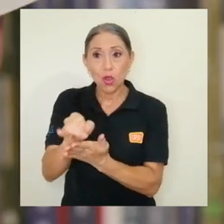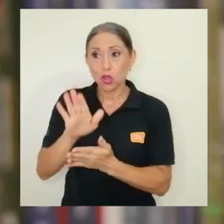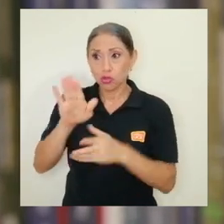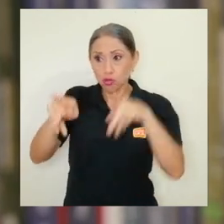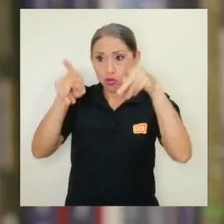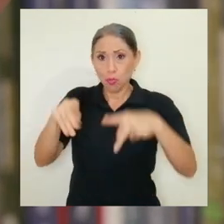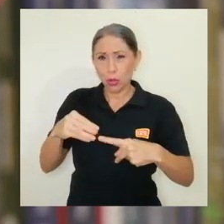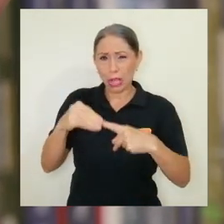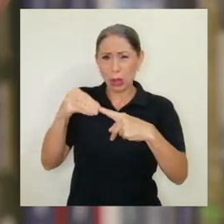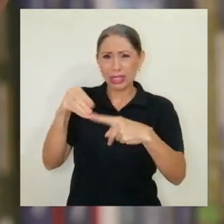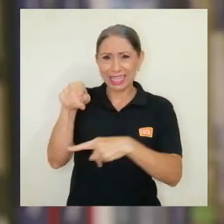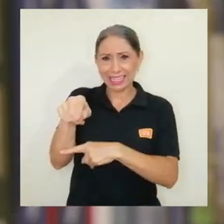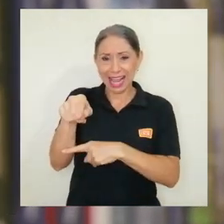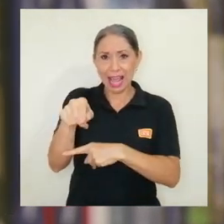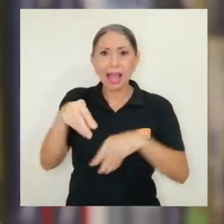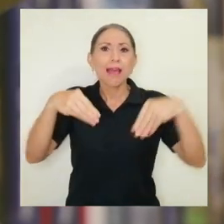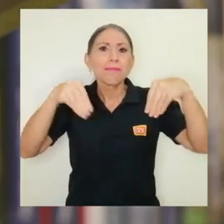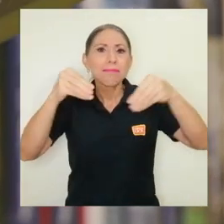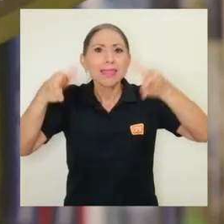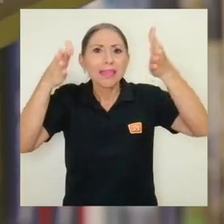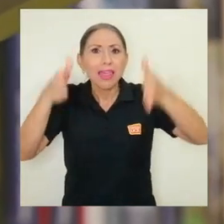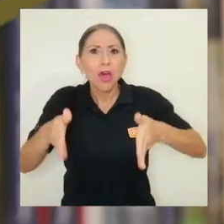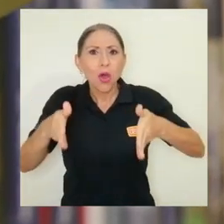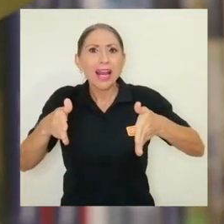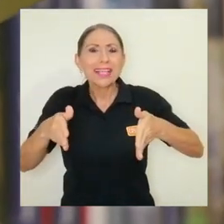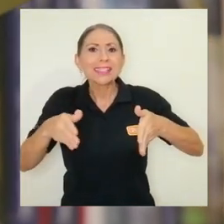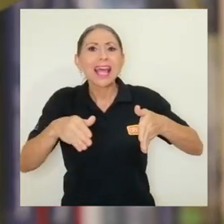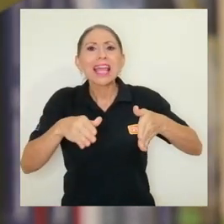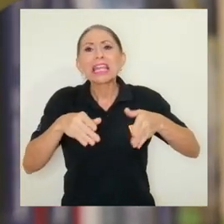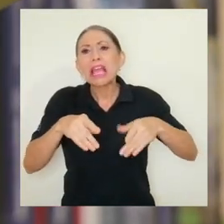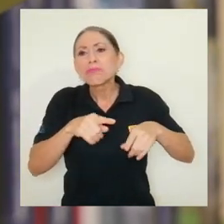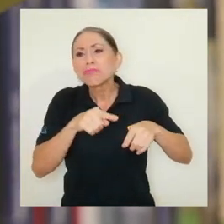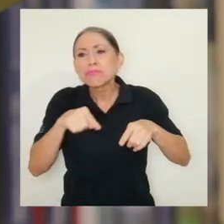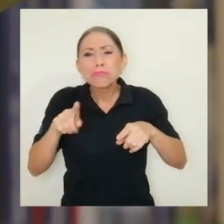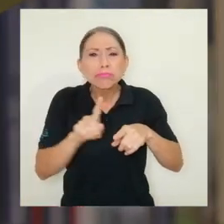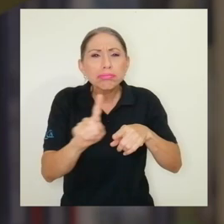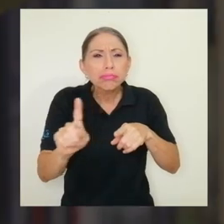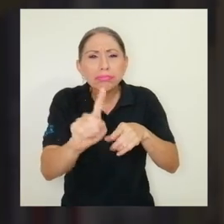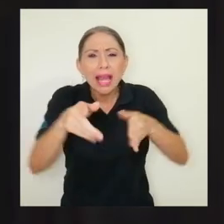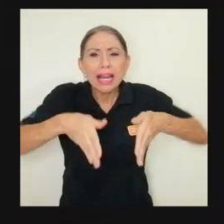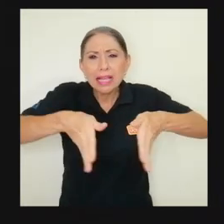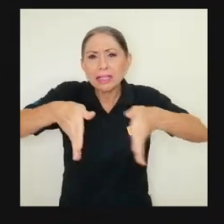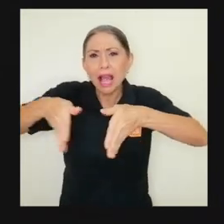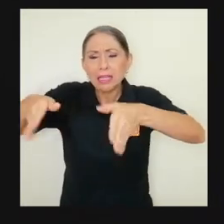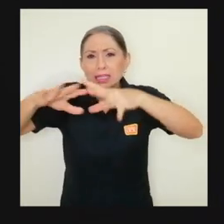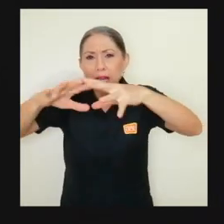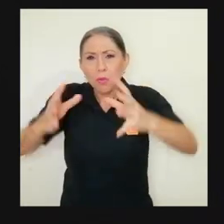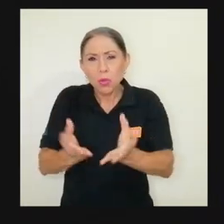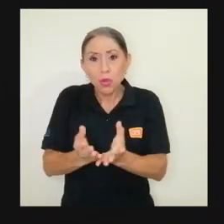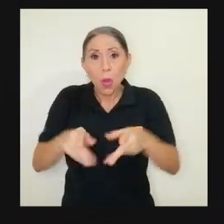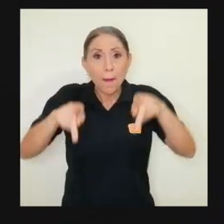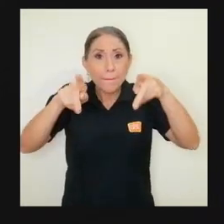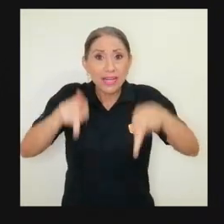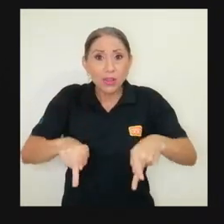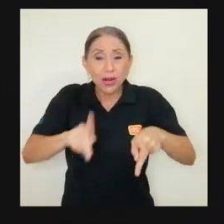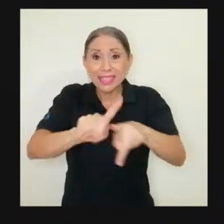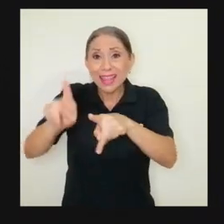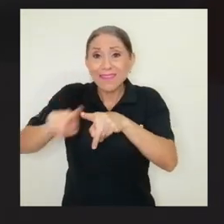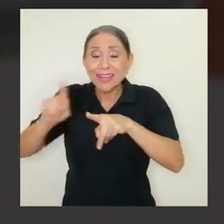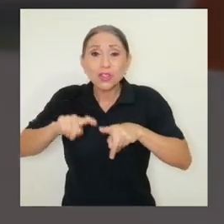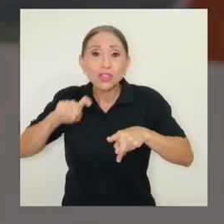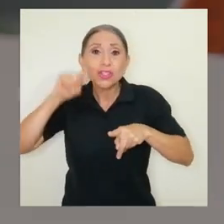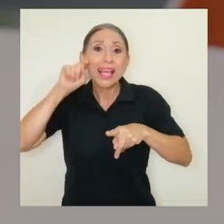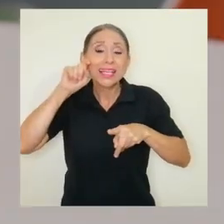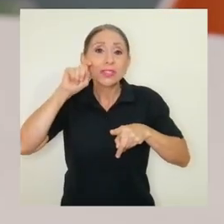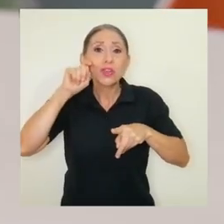cuyos protagonistas centrales son los vendedores que corren por las calles del mundo, personas de diversos sexos, géneros y